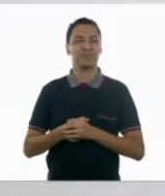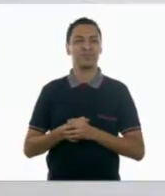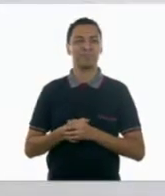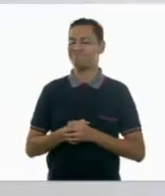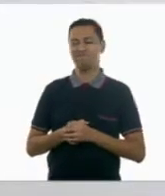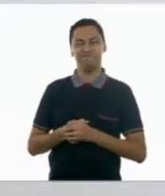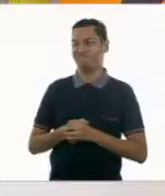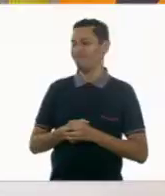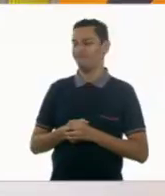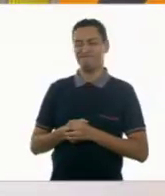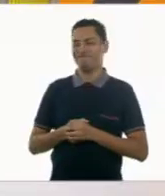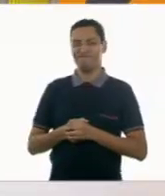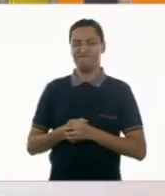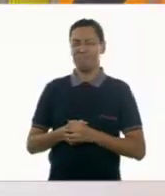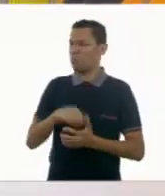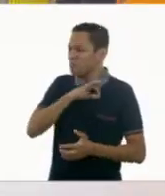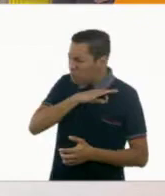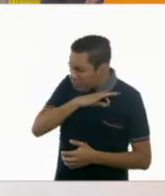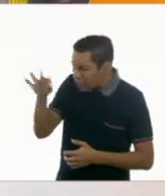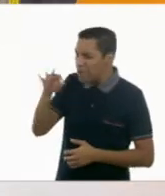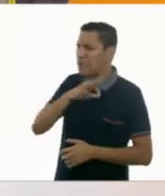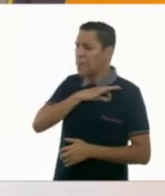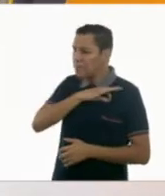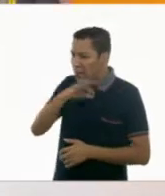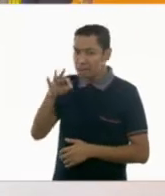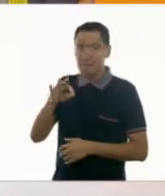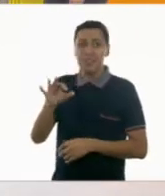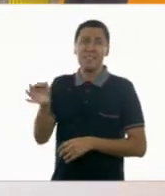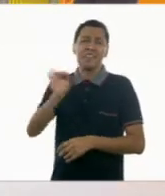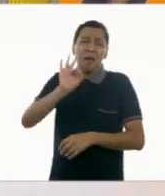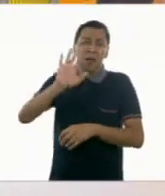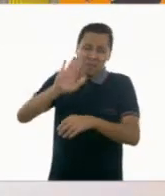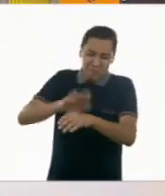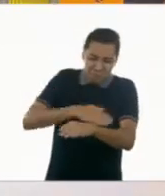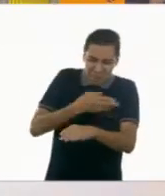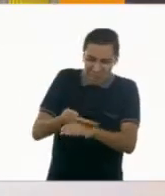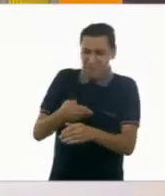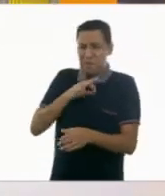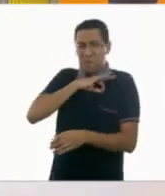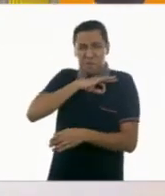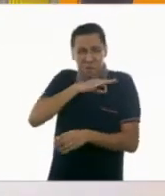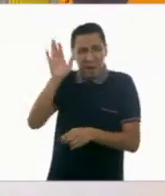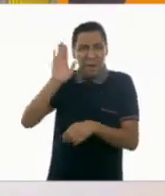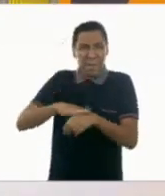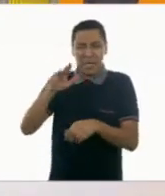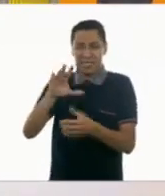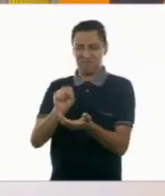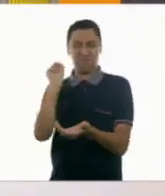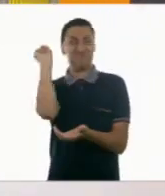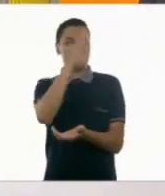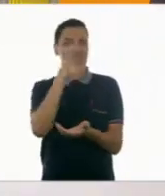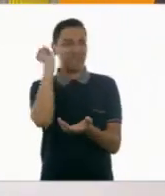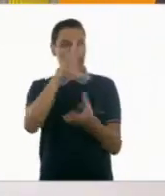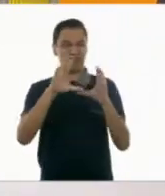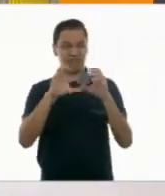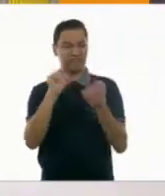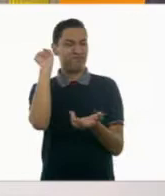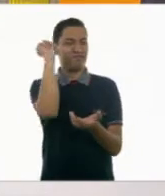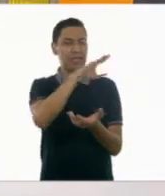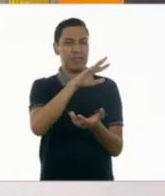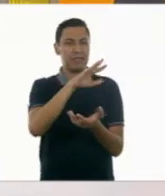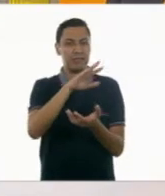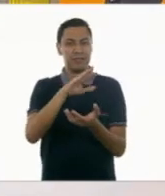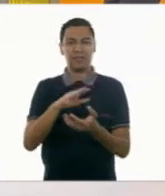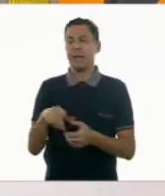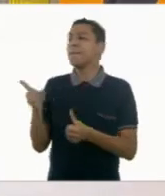No. Híjole, yo sé que tú puedes. A lo mejor con los calcetines puedo más. ¿Con los calcetines no se puede hacer? Sí, por supuesto.